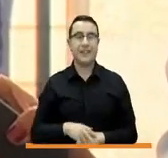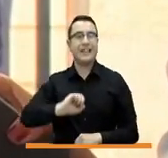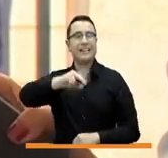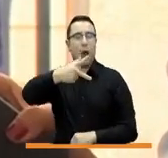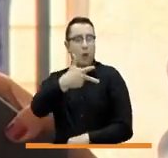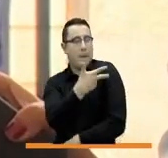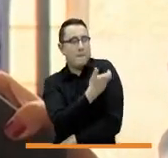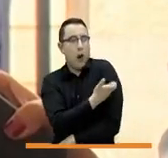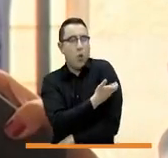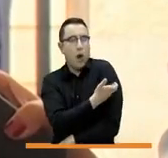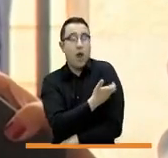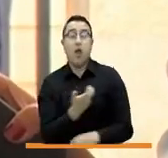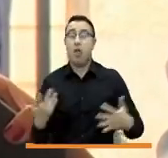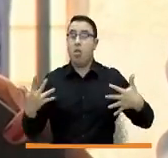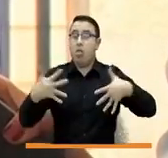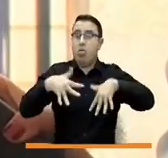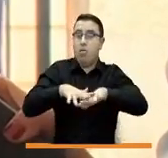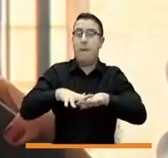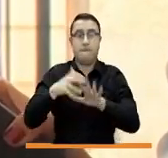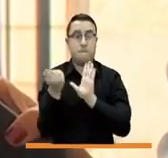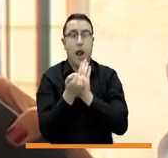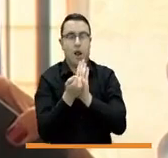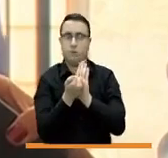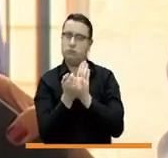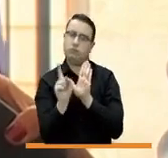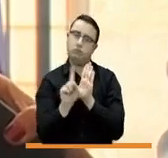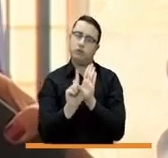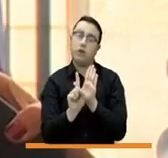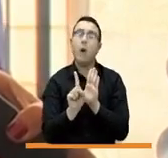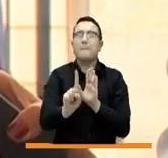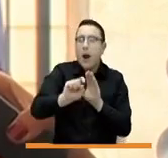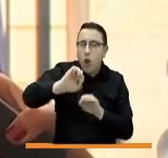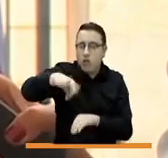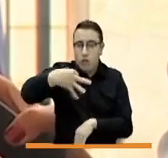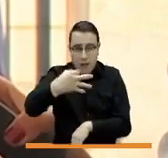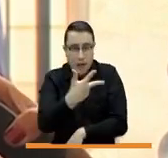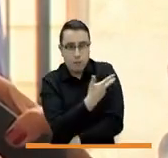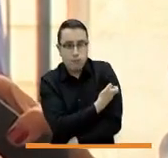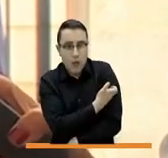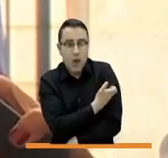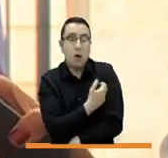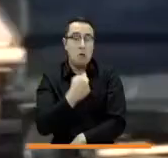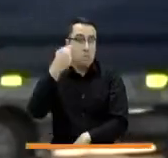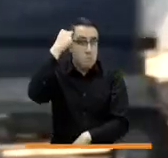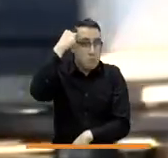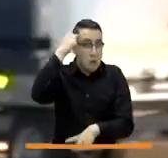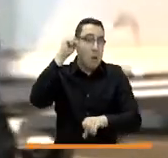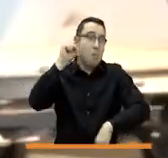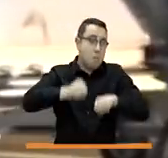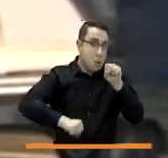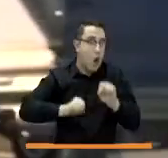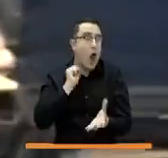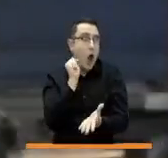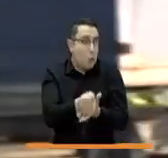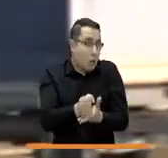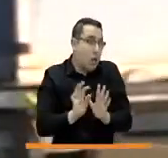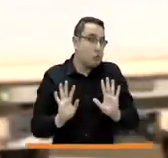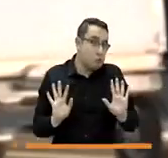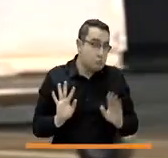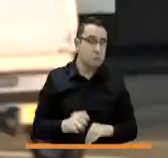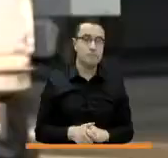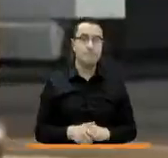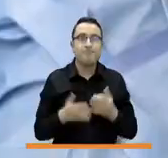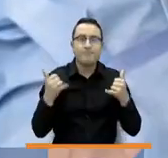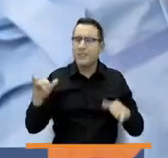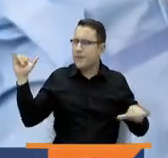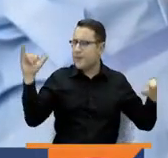pero eventualmente para la tercera dosis habría posibilidad, porque incluso sería hasta conveniente hacer una combinación para la tercera dosis. Hoy se espera lleguen al país